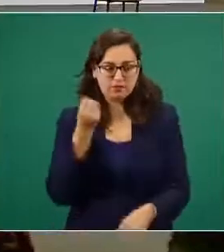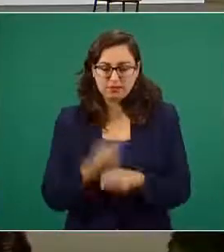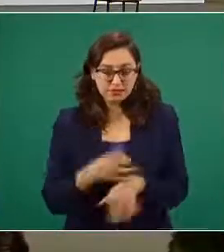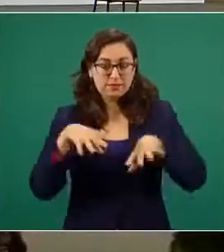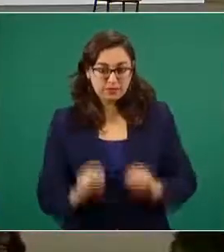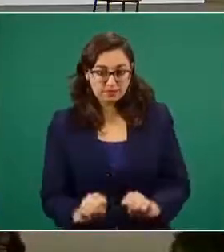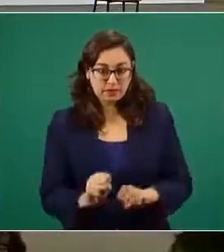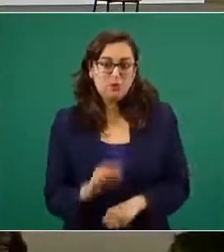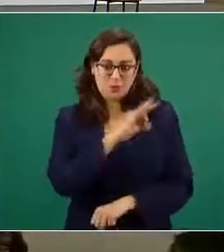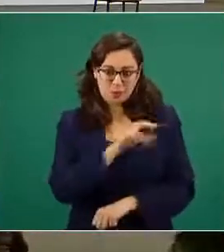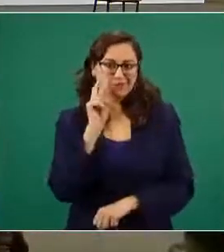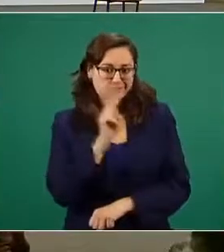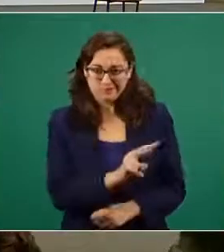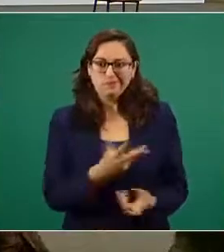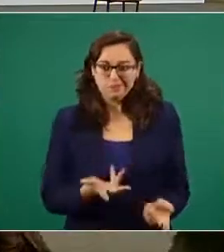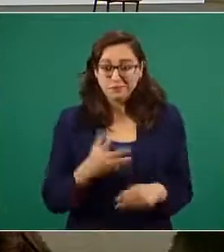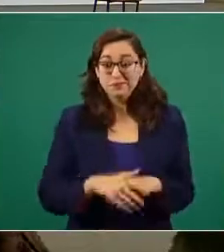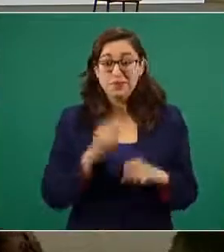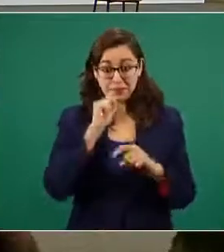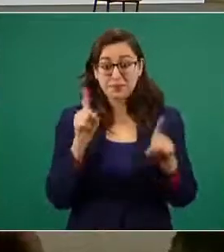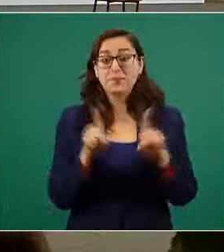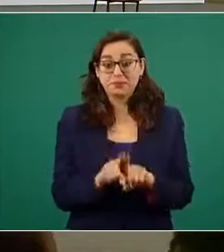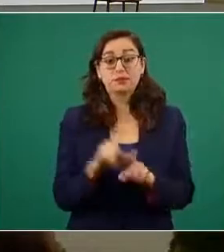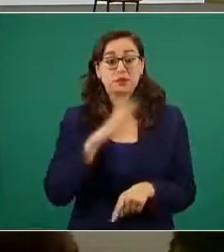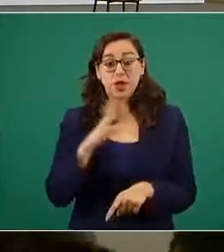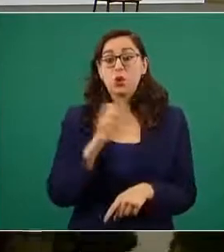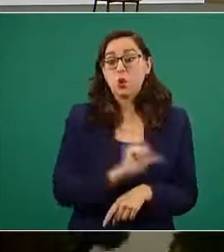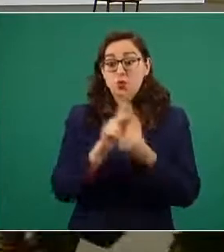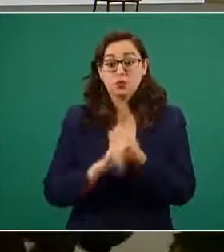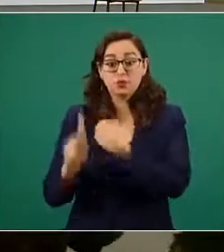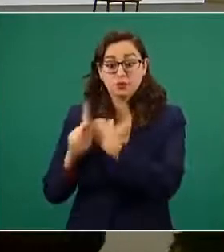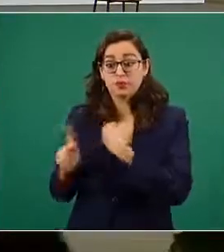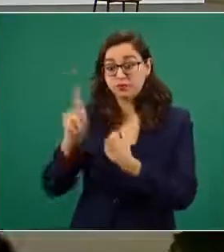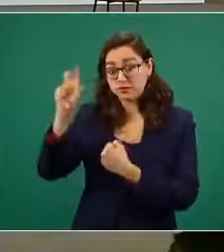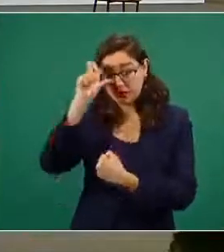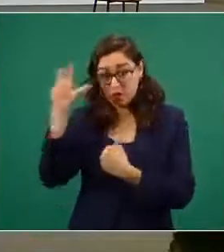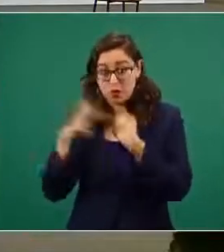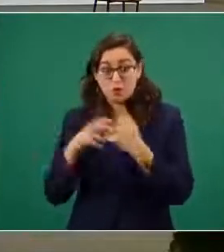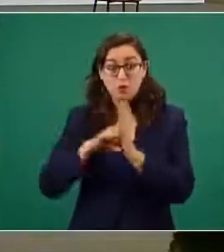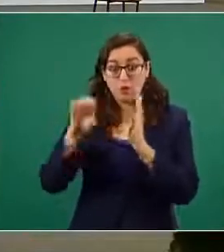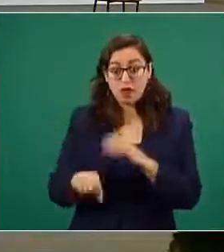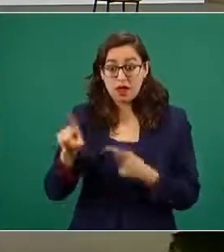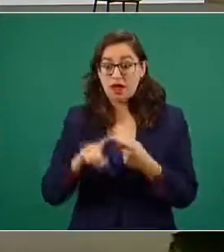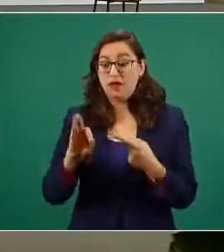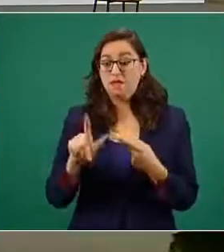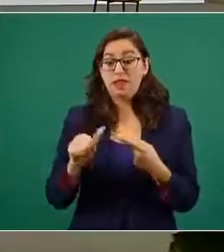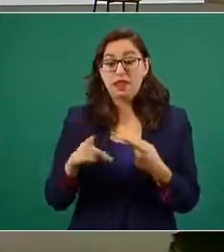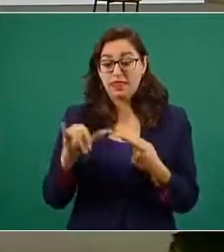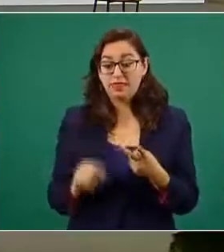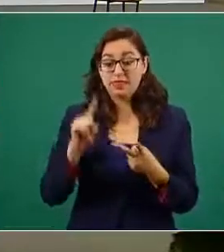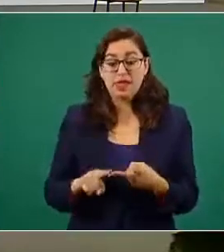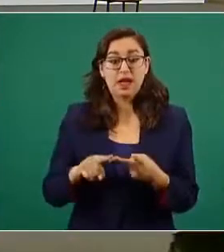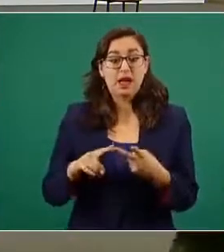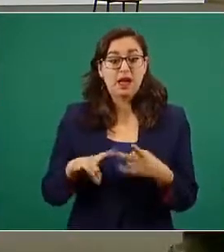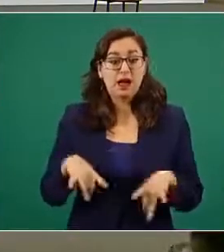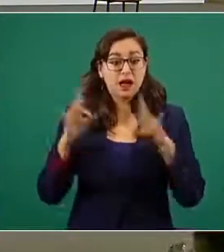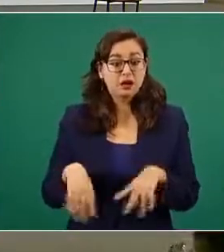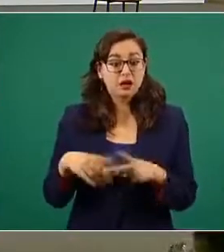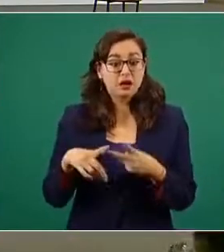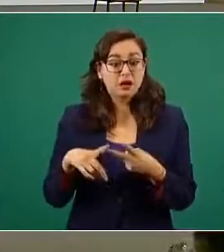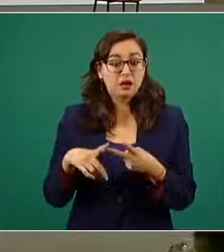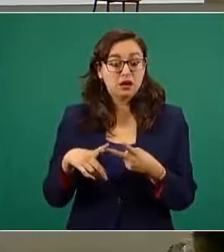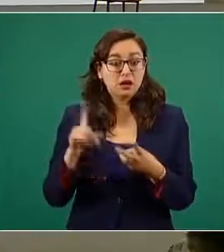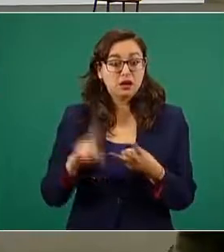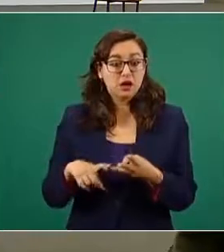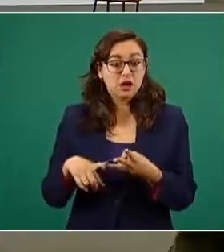países que están más abajo en esta lista incluyen varios países europeos. Vean, por ejemplo, ahí está Finlandia, Bulgaria, Austria, bueno,